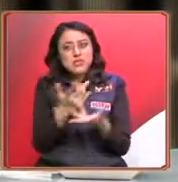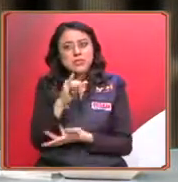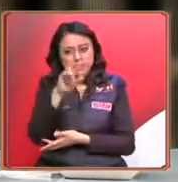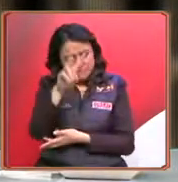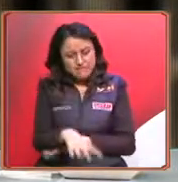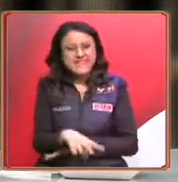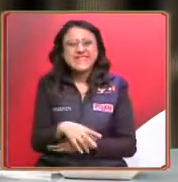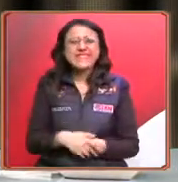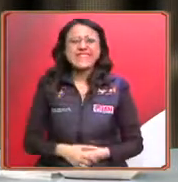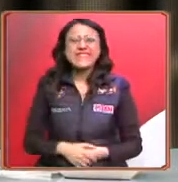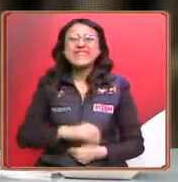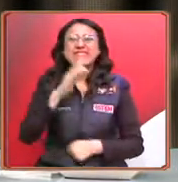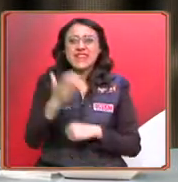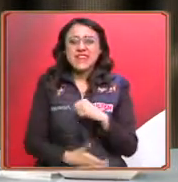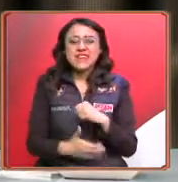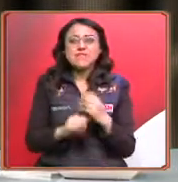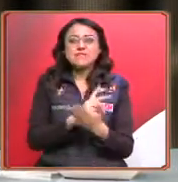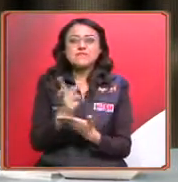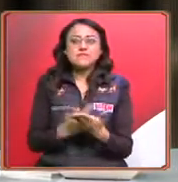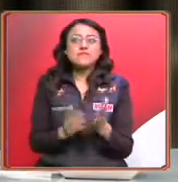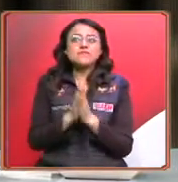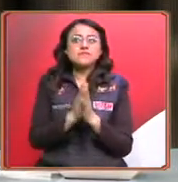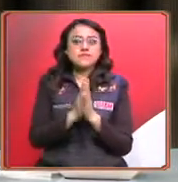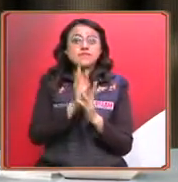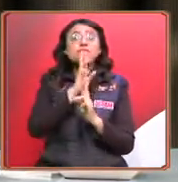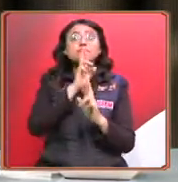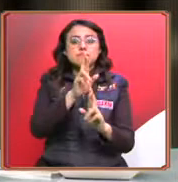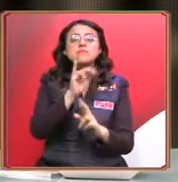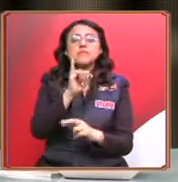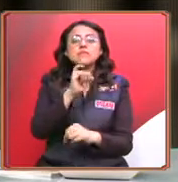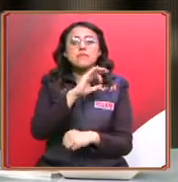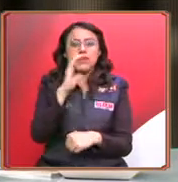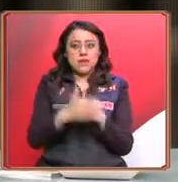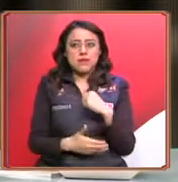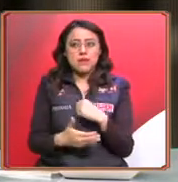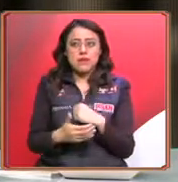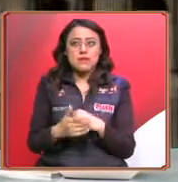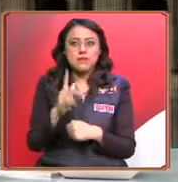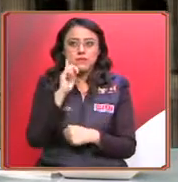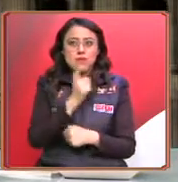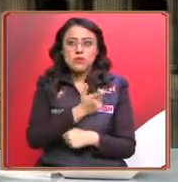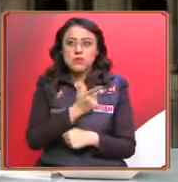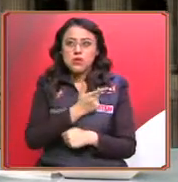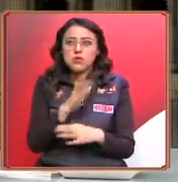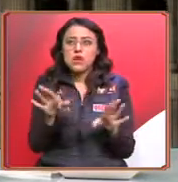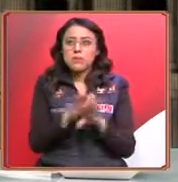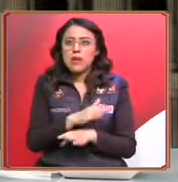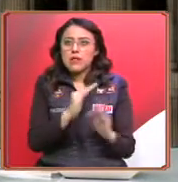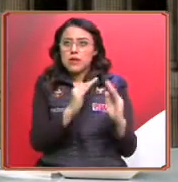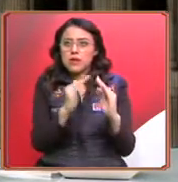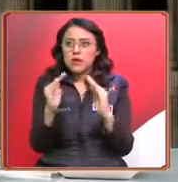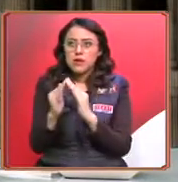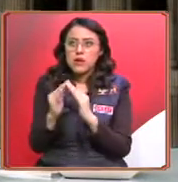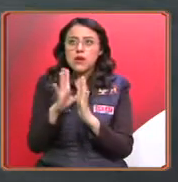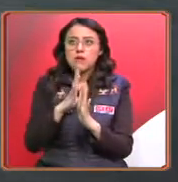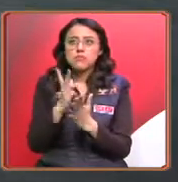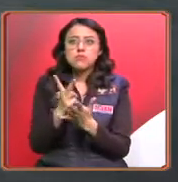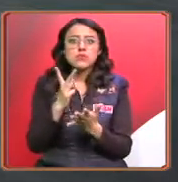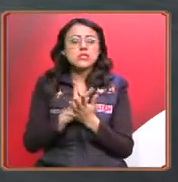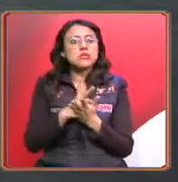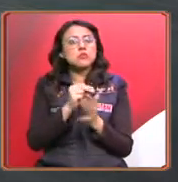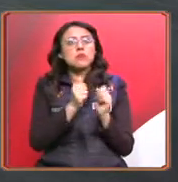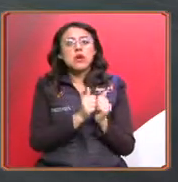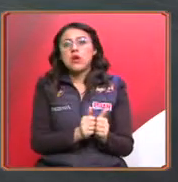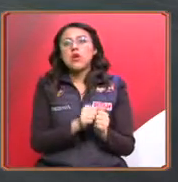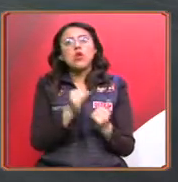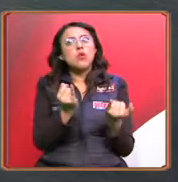que sí. Acabando el programa, contesto a la pregunta. Creo que emocionó mucho eso de cambiarse de casa, ¿no? Ya tengo mi crédito, ¿no? Ya me tengo que quedar aquí.